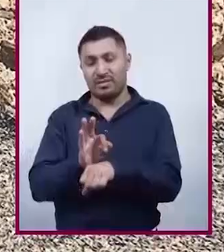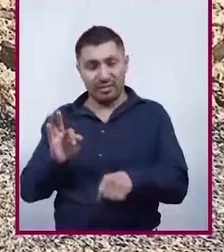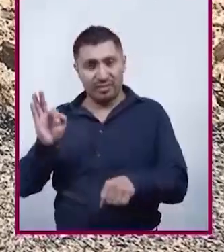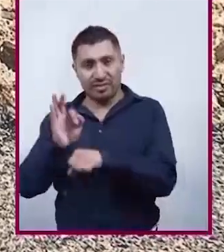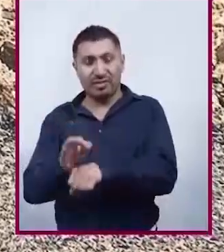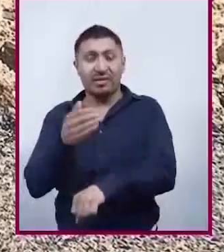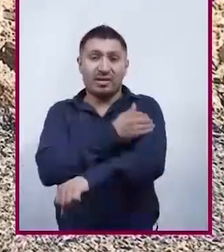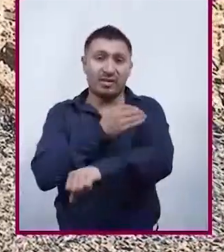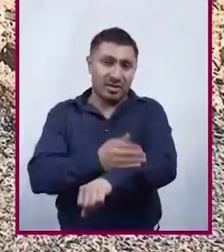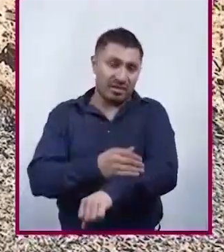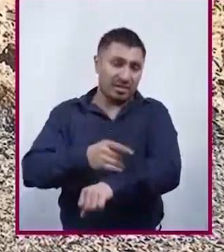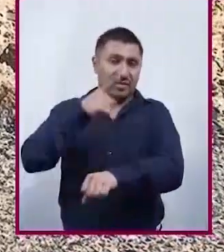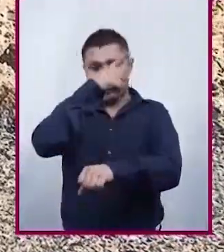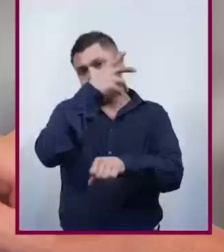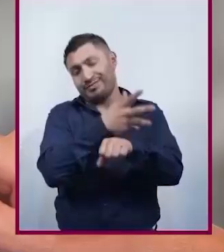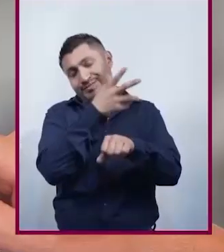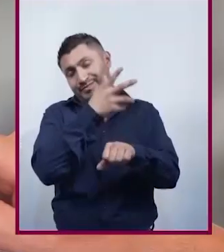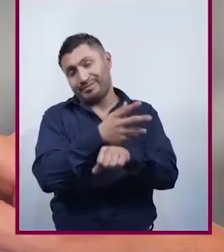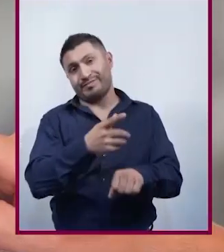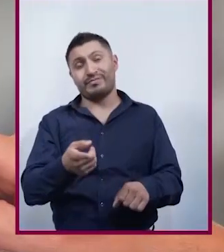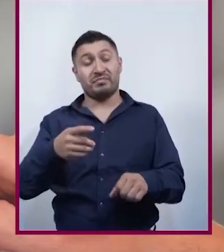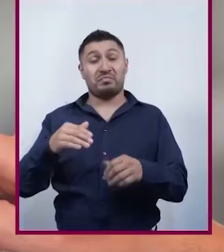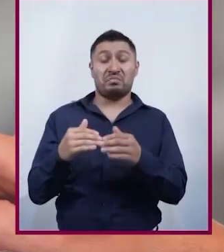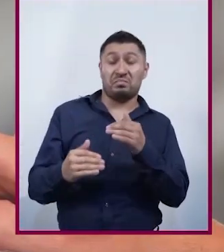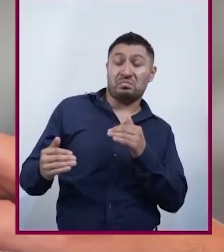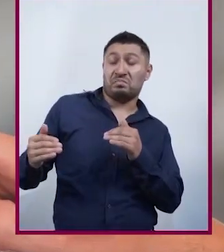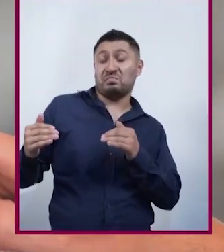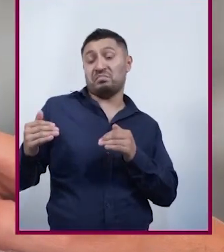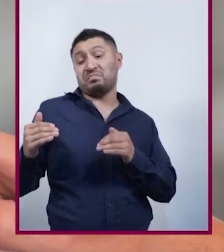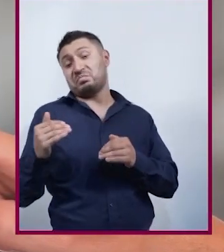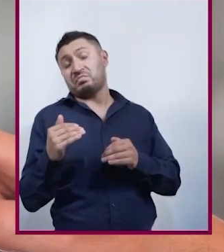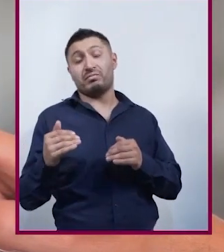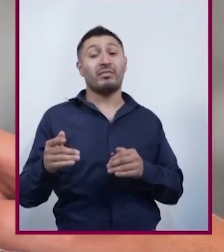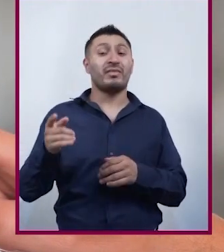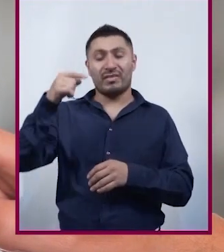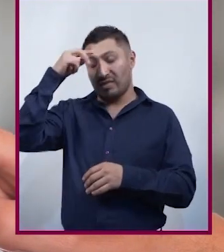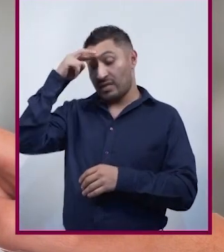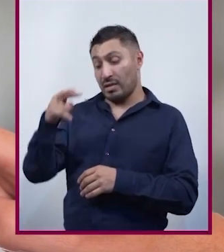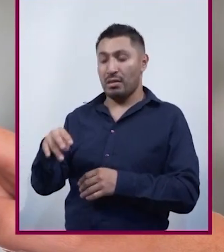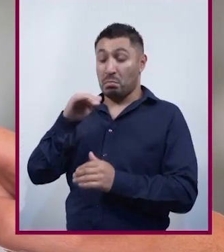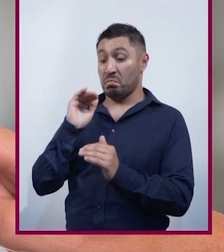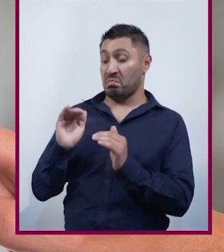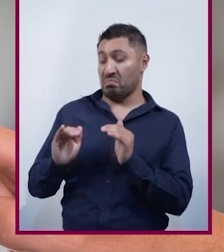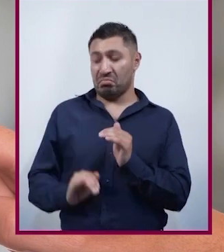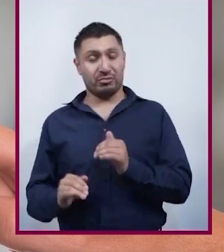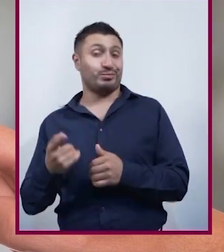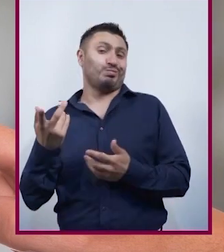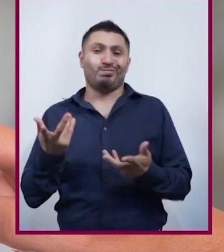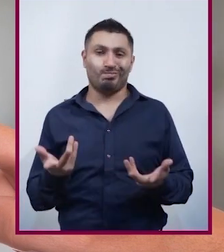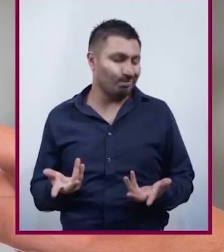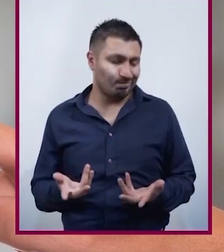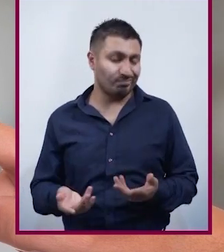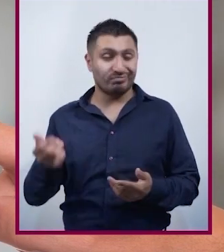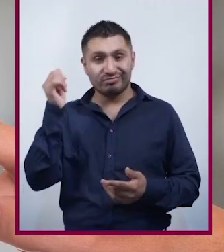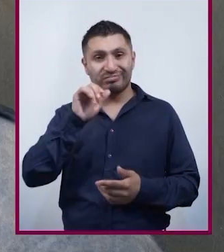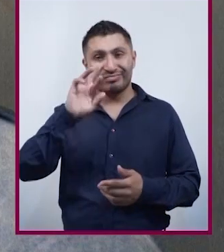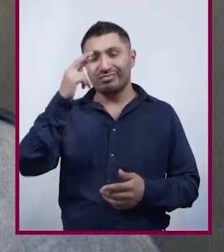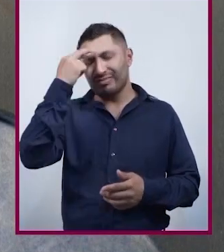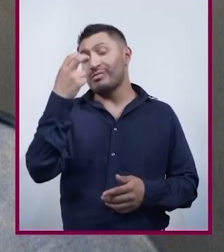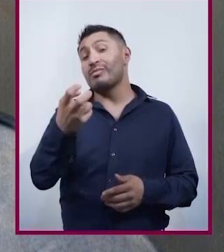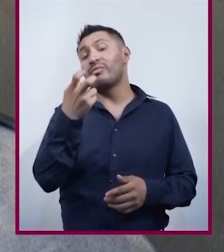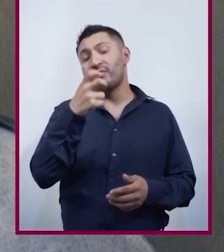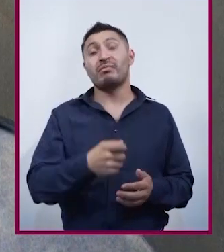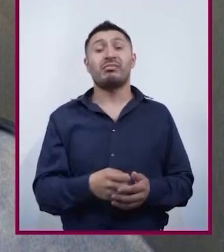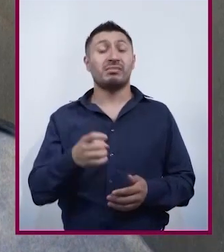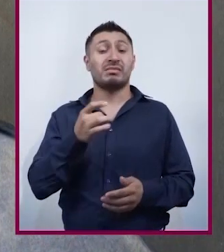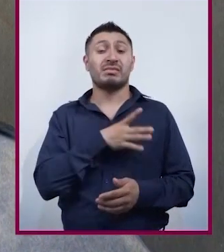que defenderse de sus compañeras y compañeras estadounidenses que se creían superiores a las y los mexicanos.